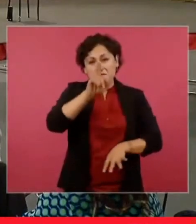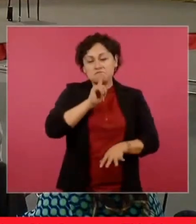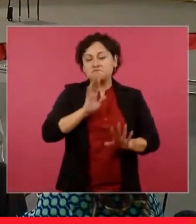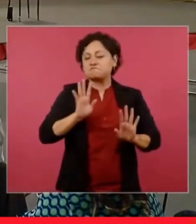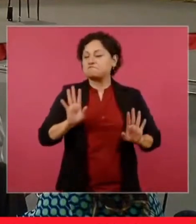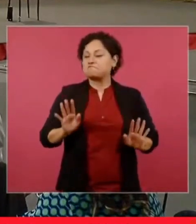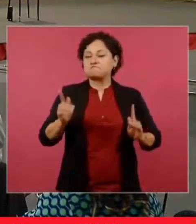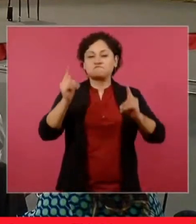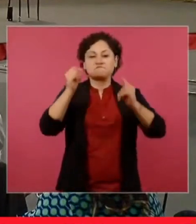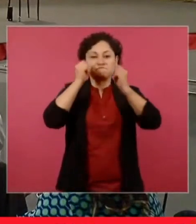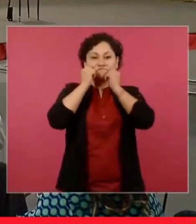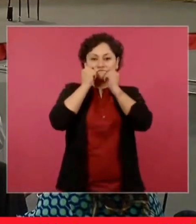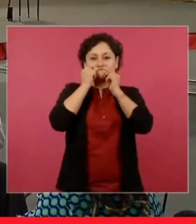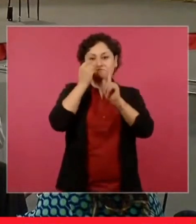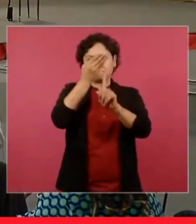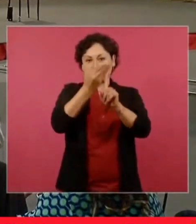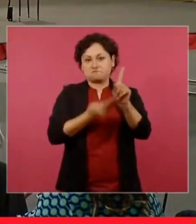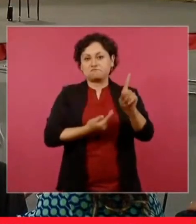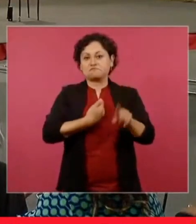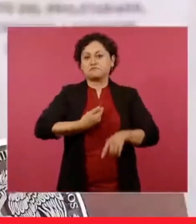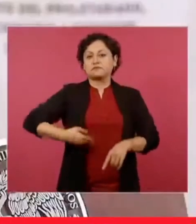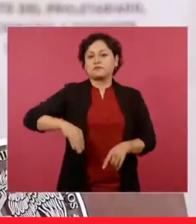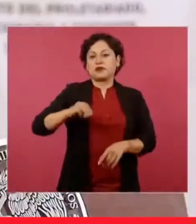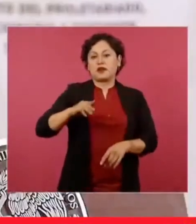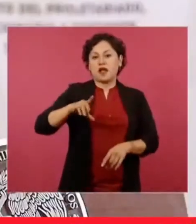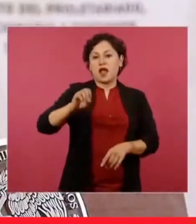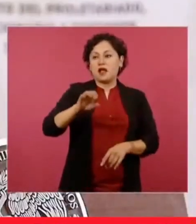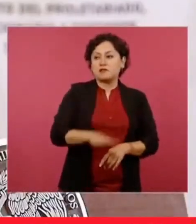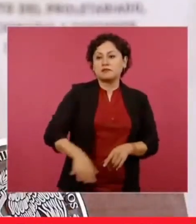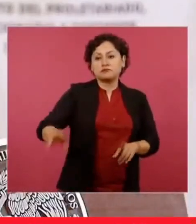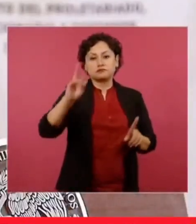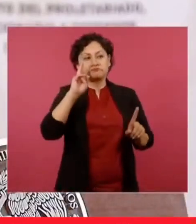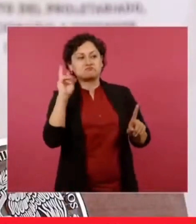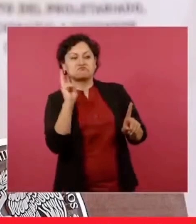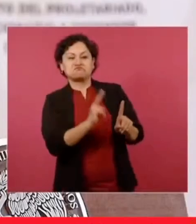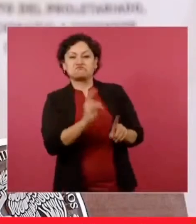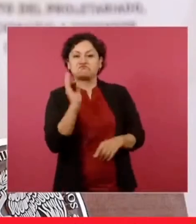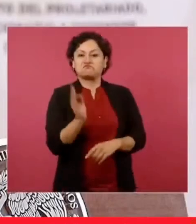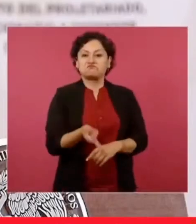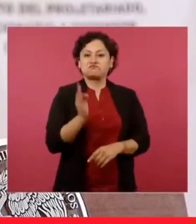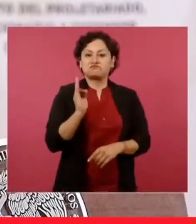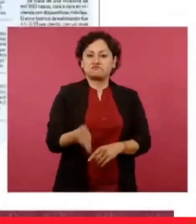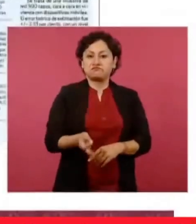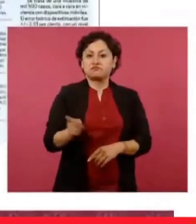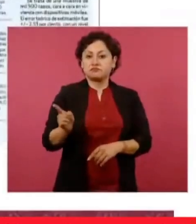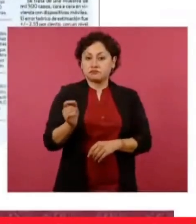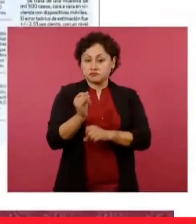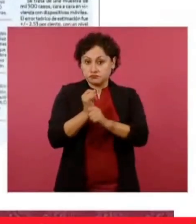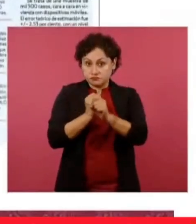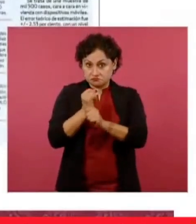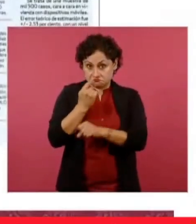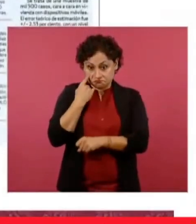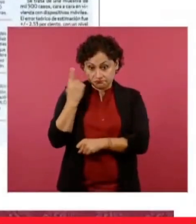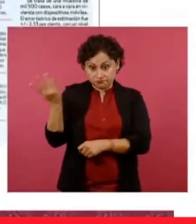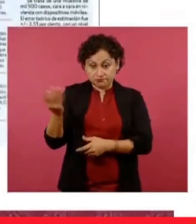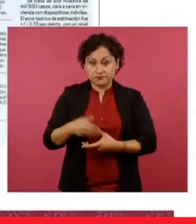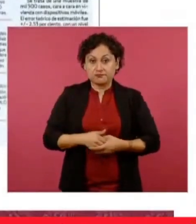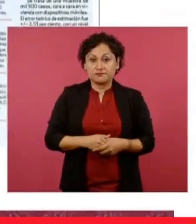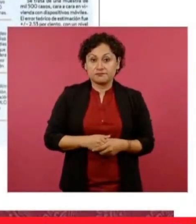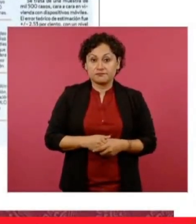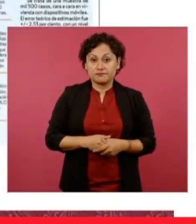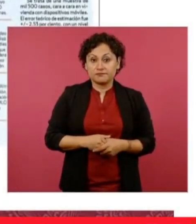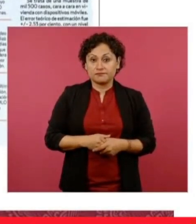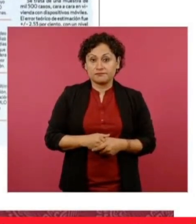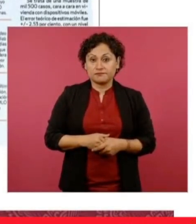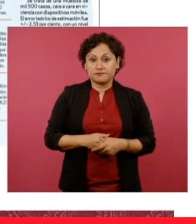Obrador mantiene un apoyo alto de los ciudadanos, según la encuesta Covarrubias. Tiene, ahí nomás,